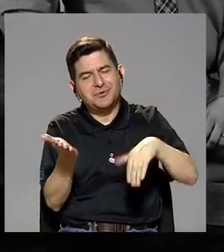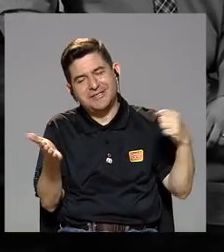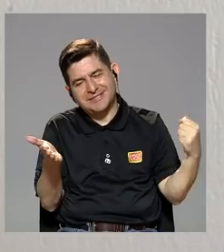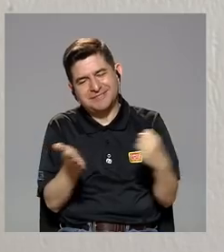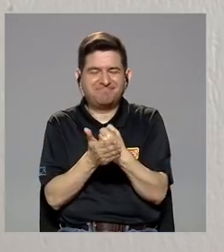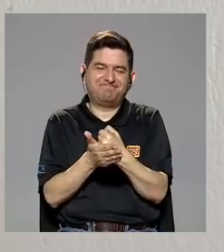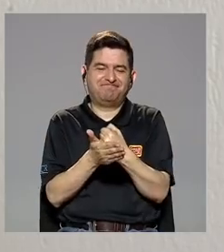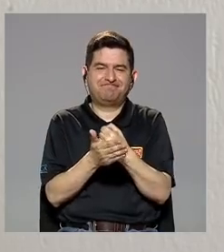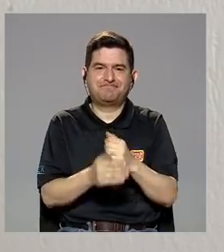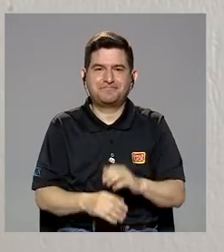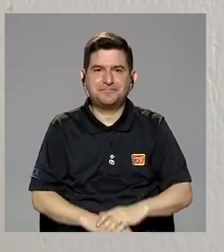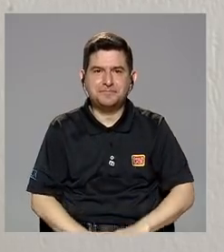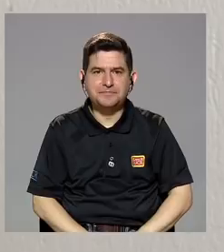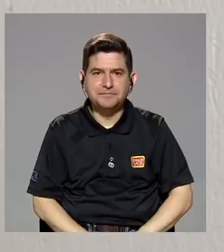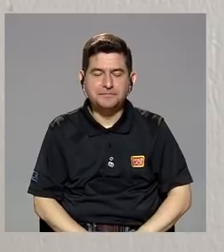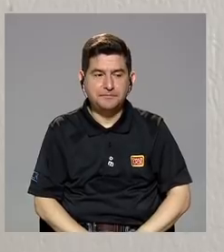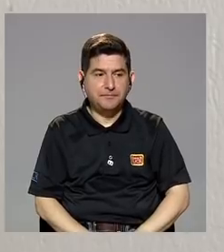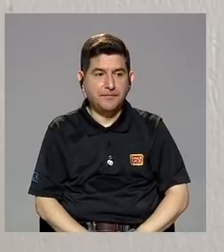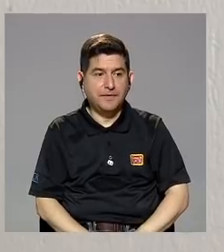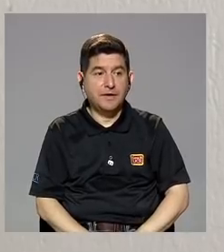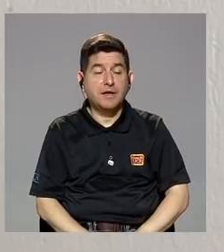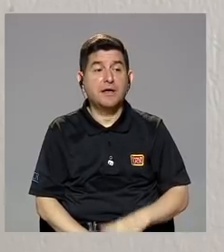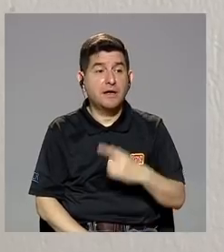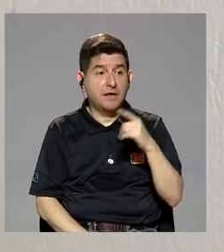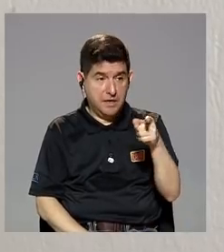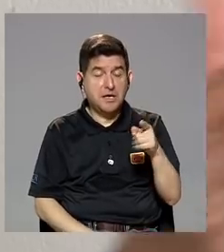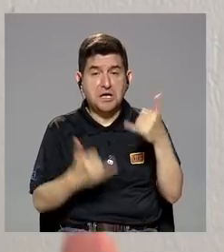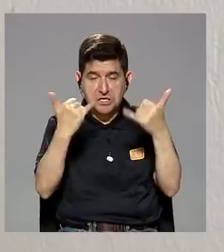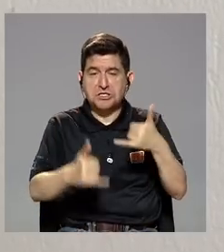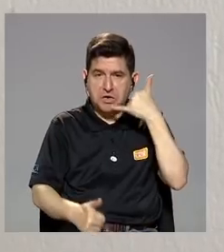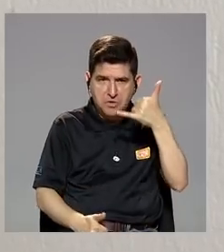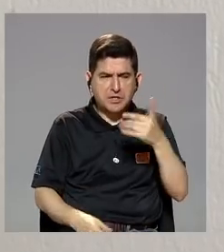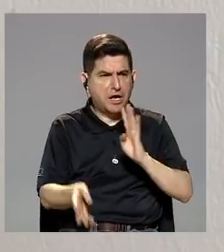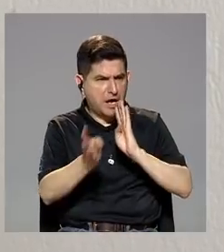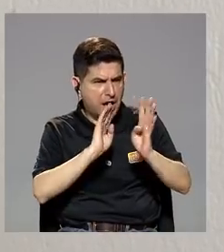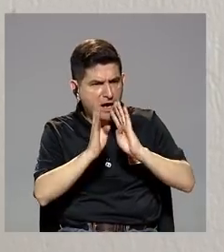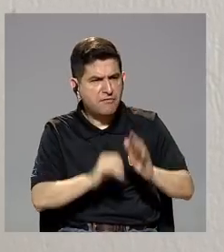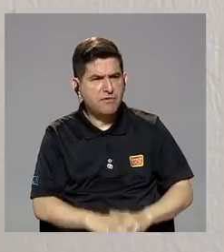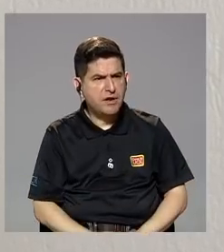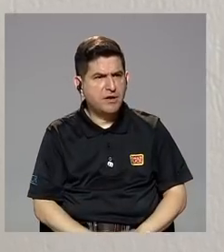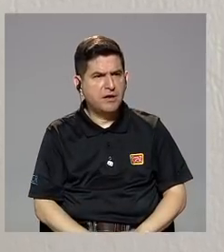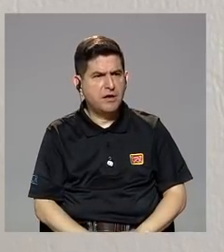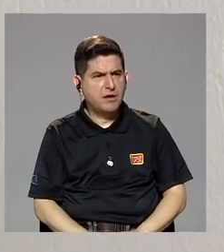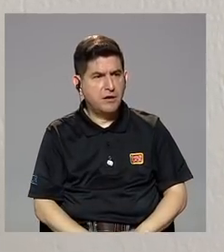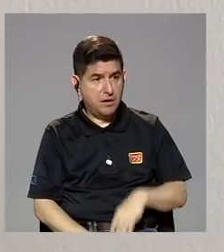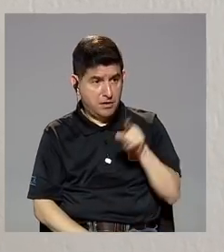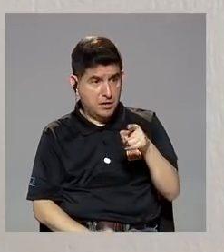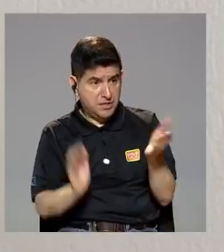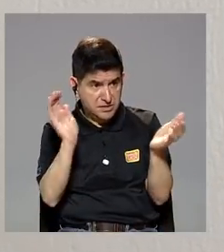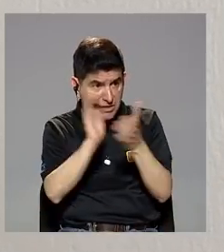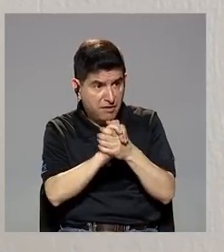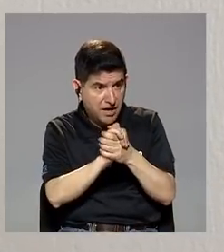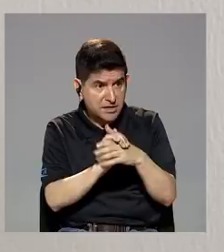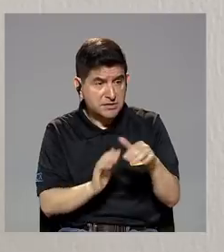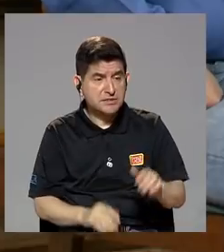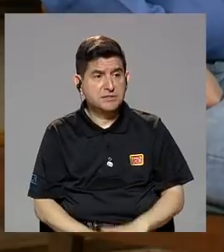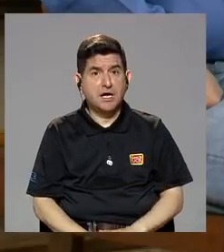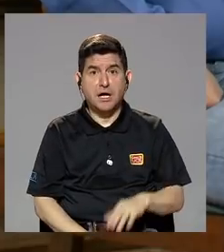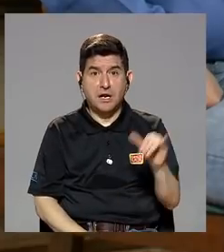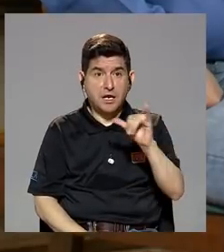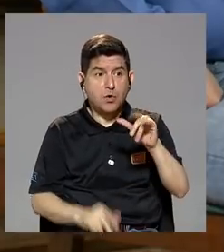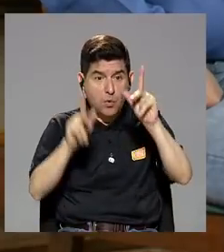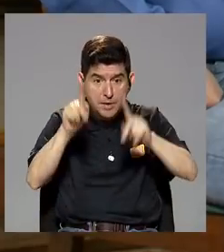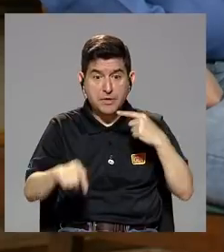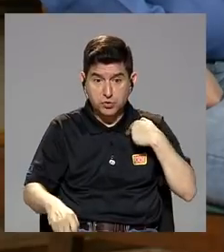lamentablemente y al final me dieron el teléfono ya me hable con ella y luego mira este con que te vas a casar en el mismo mío que